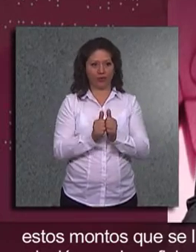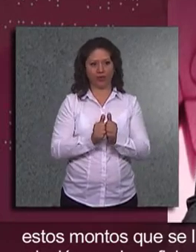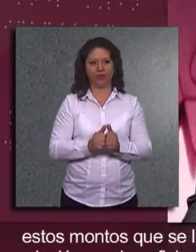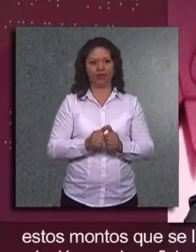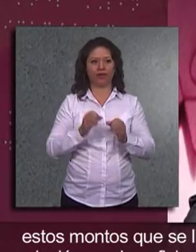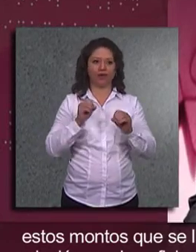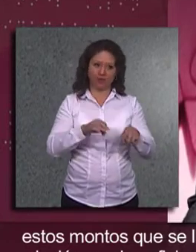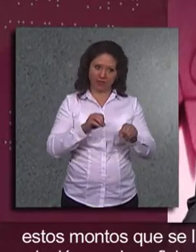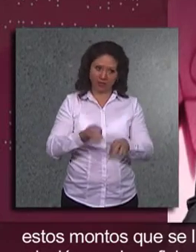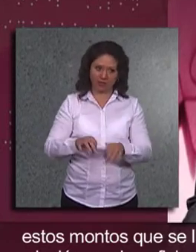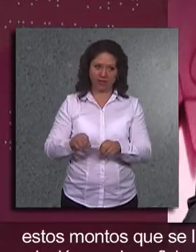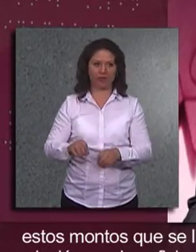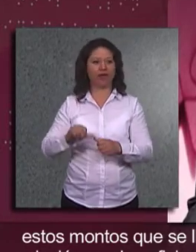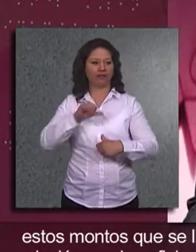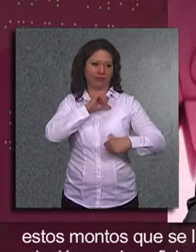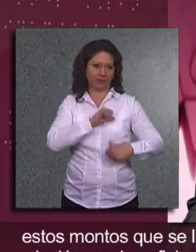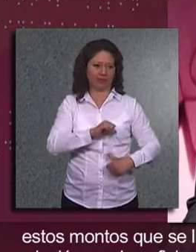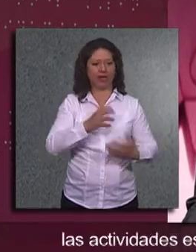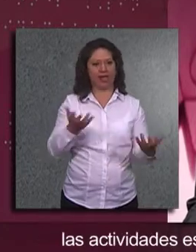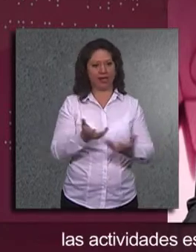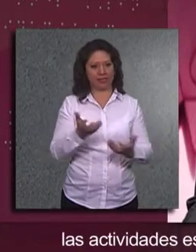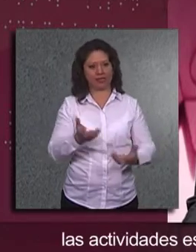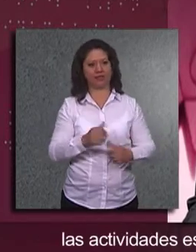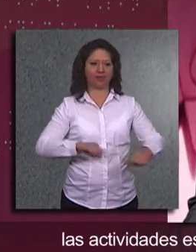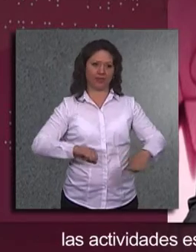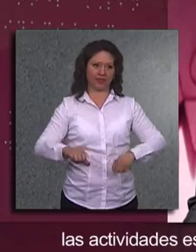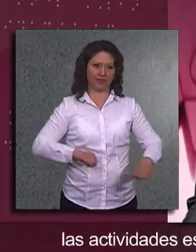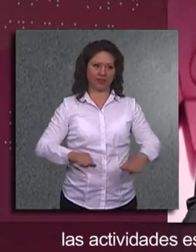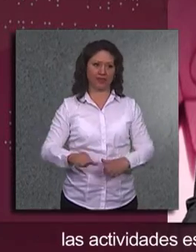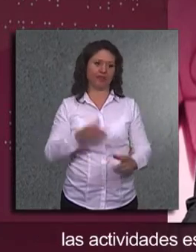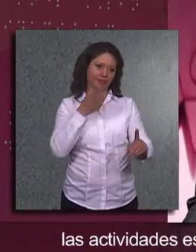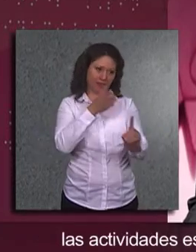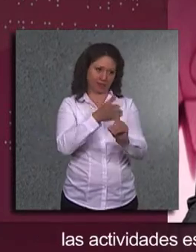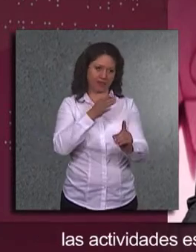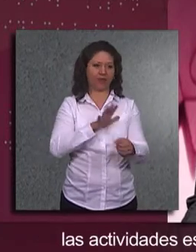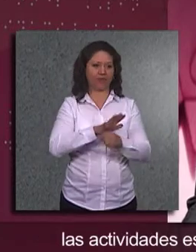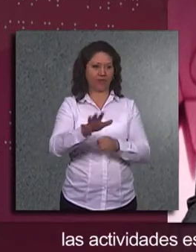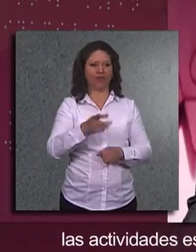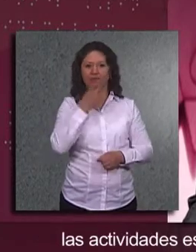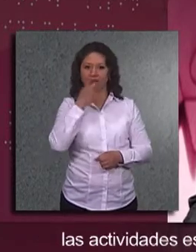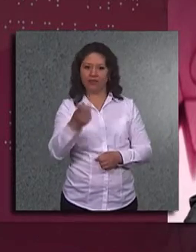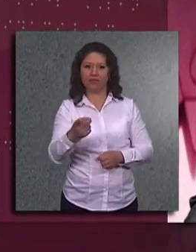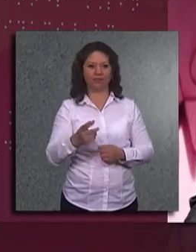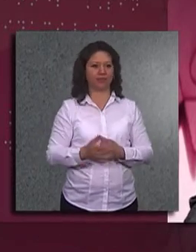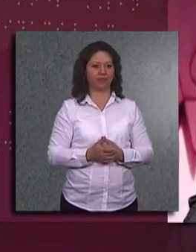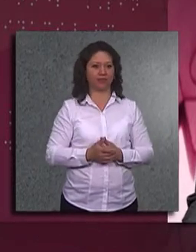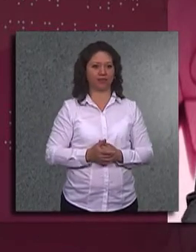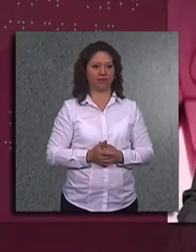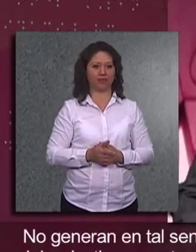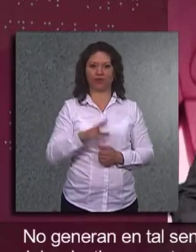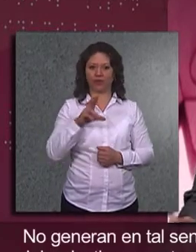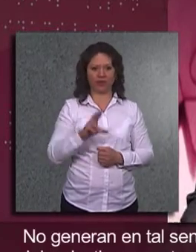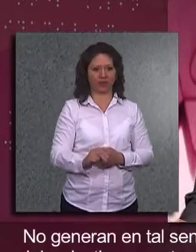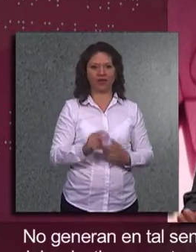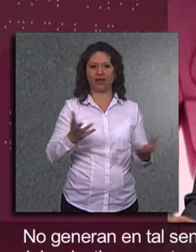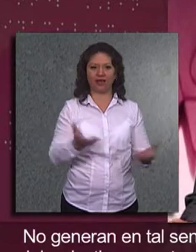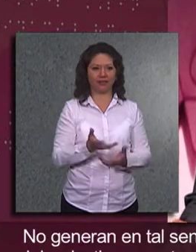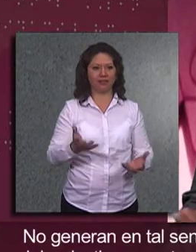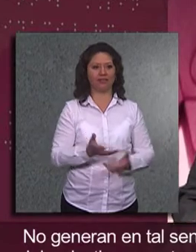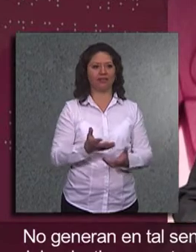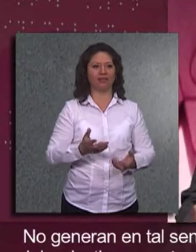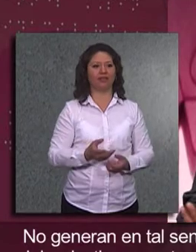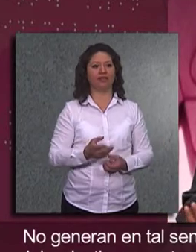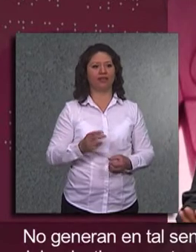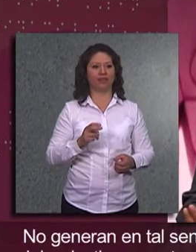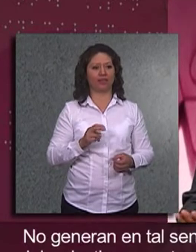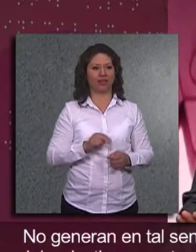las oficinas encargadas de realizar las actividades específicas a las cuales nos referimos no generan